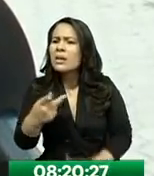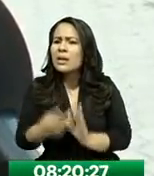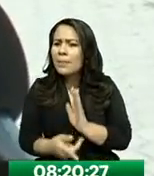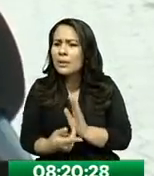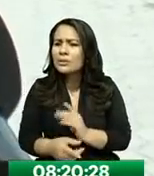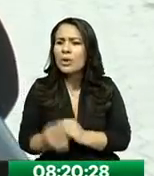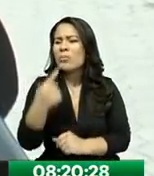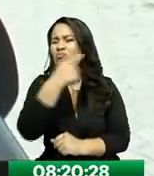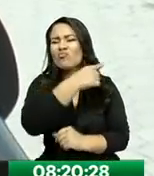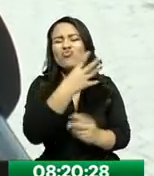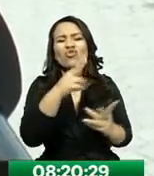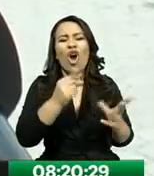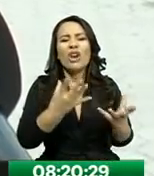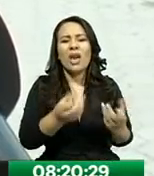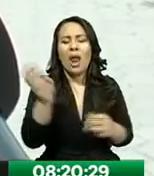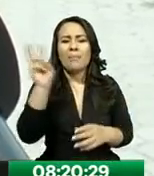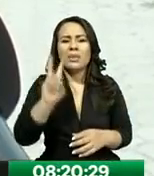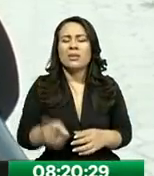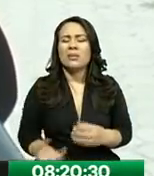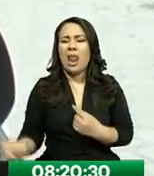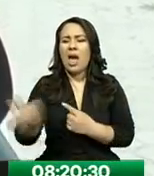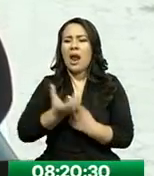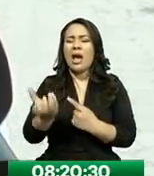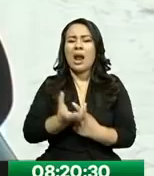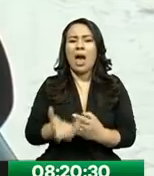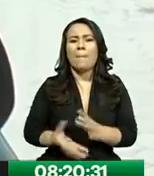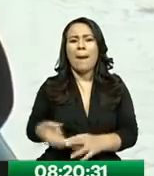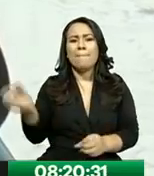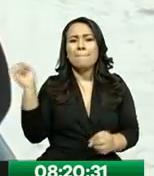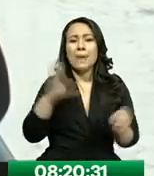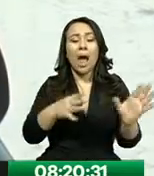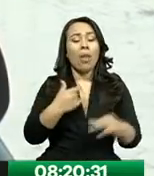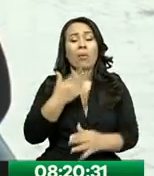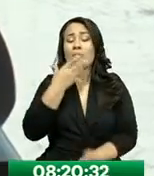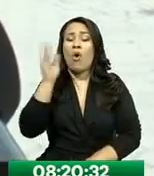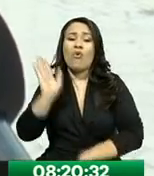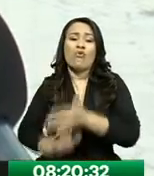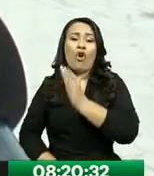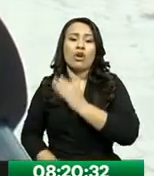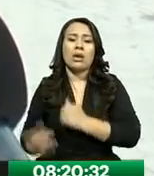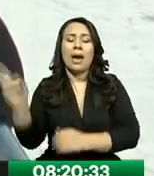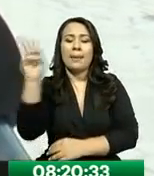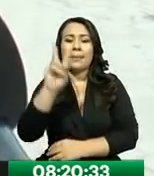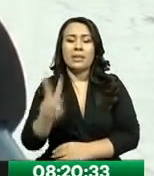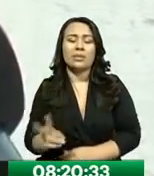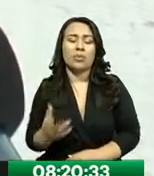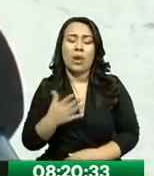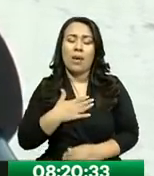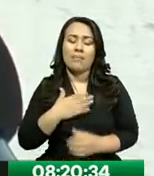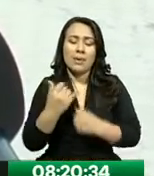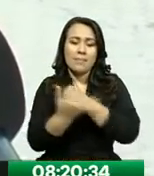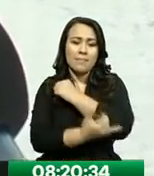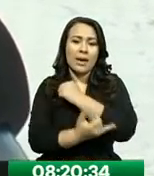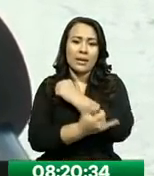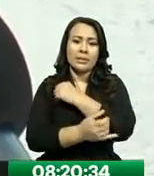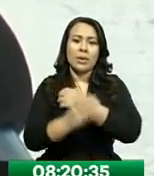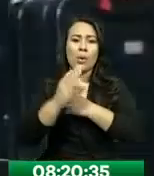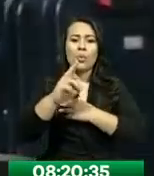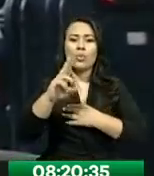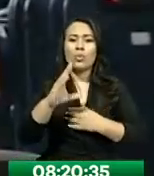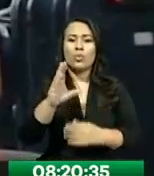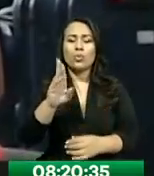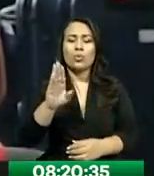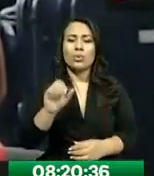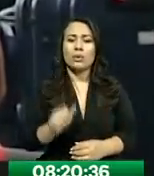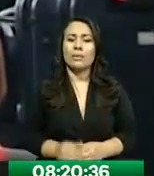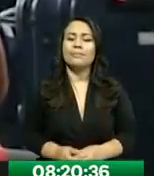incrementó. Estuvieron como unas 780 personas que salieron con dirección a Cúcuta o a Caracas.